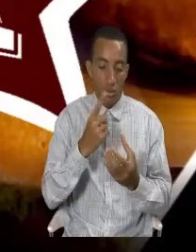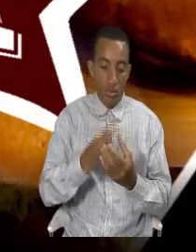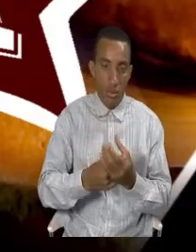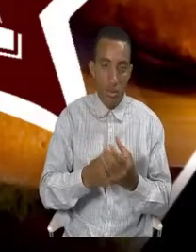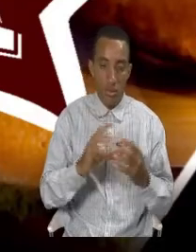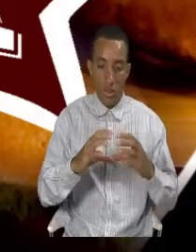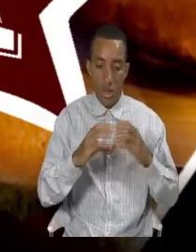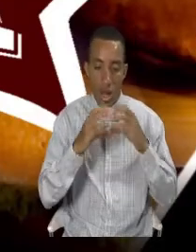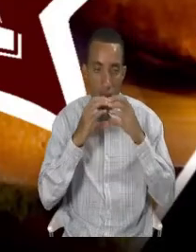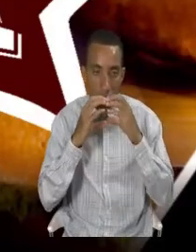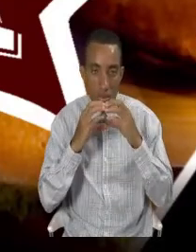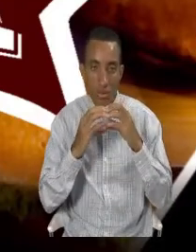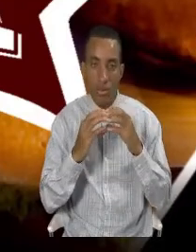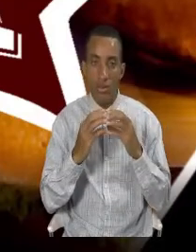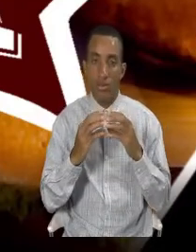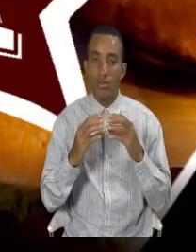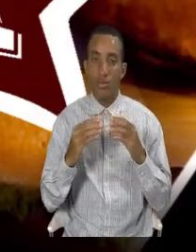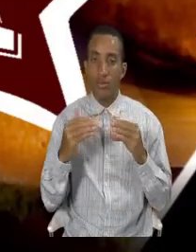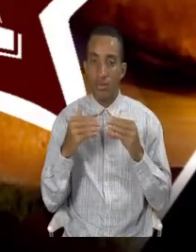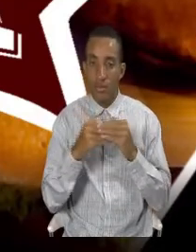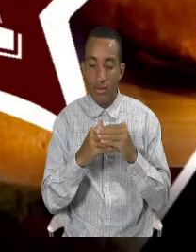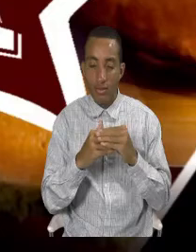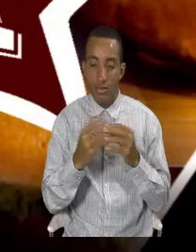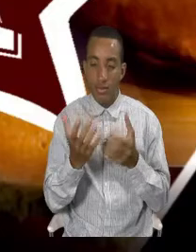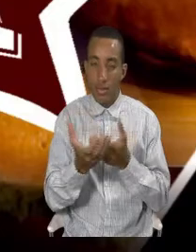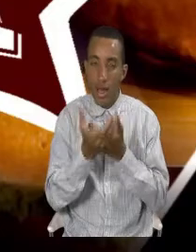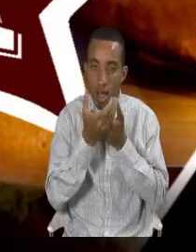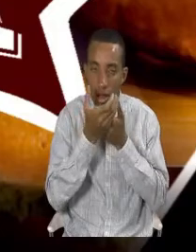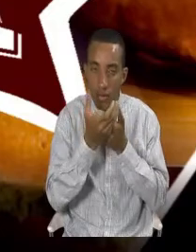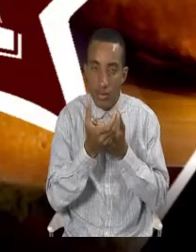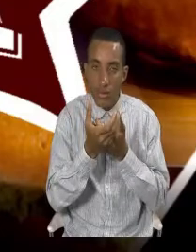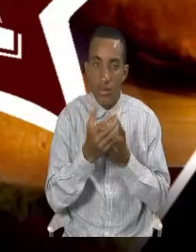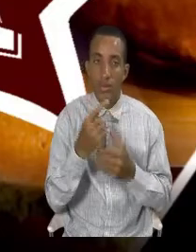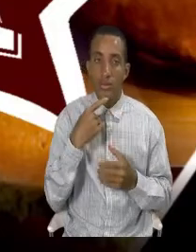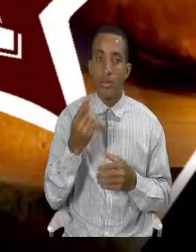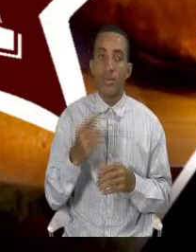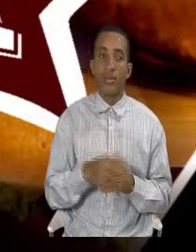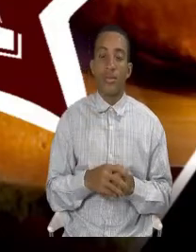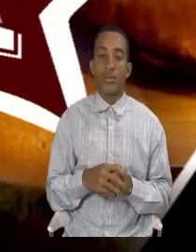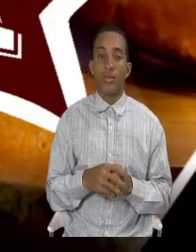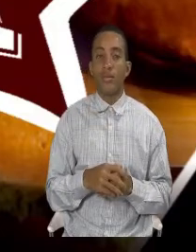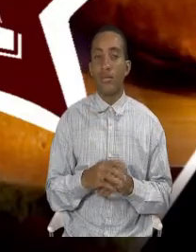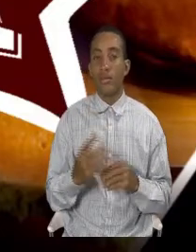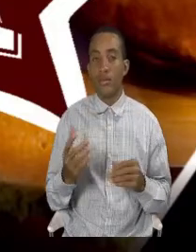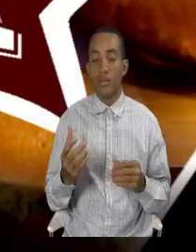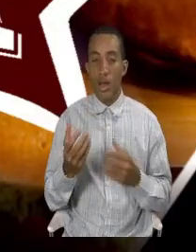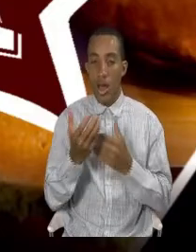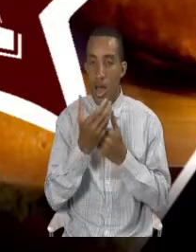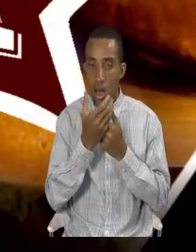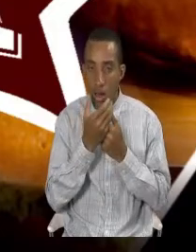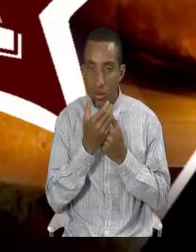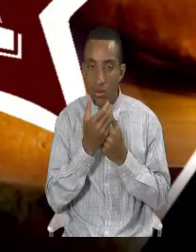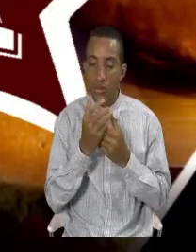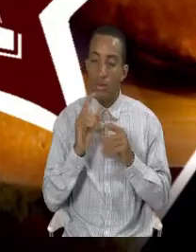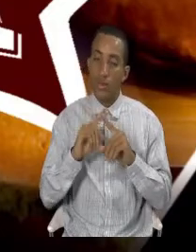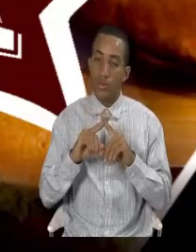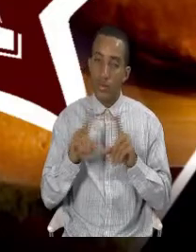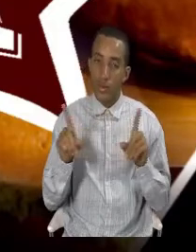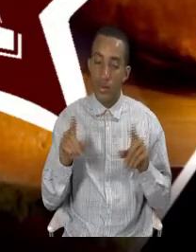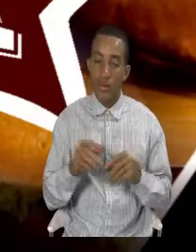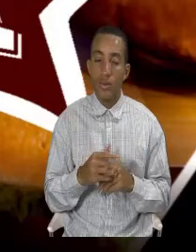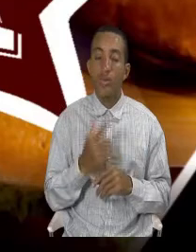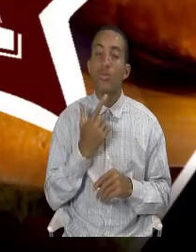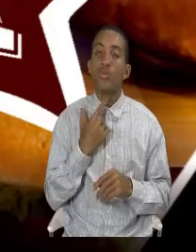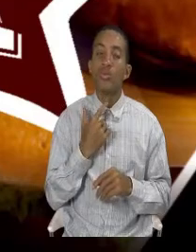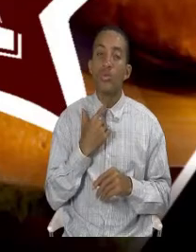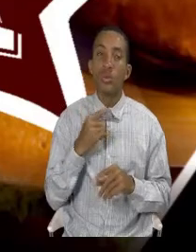de una forma diferente. Como lo dice el eslogan de Zona Rapia, las comidas que te gustan, disfrutar las comidas que te gustan